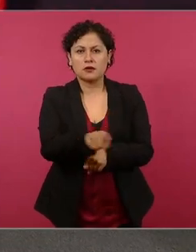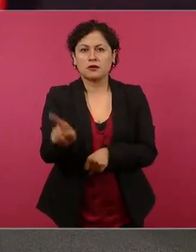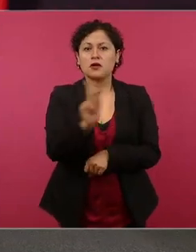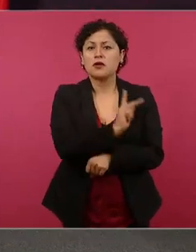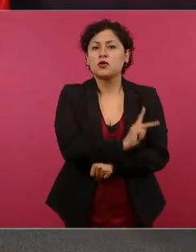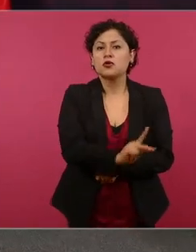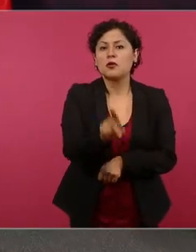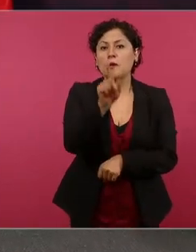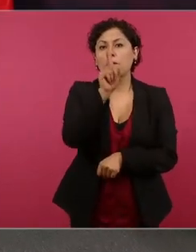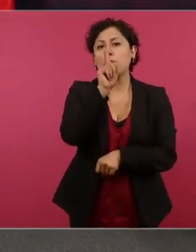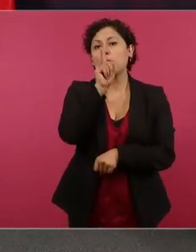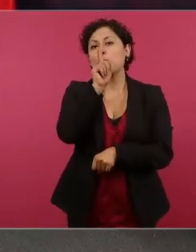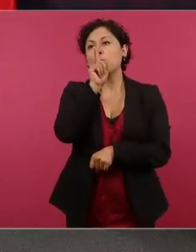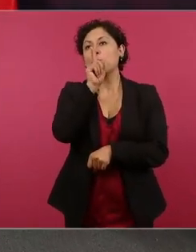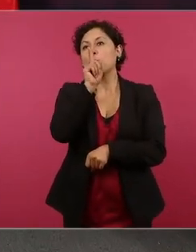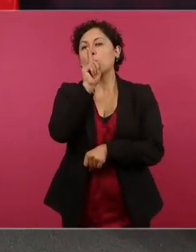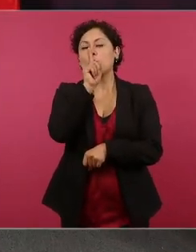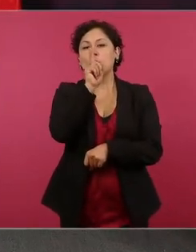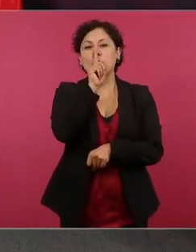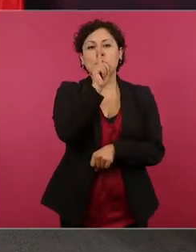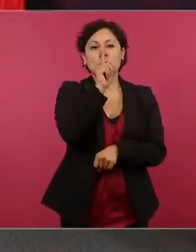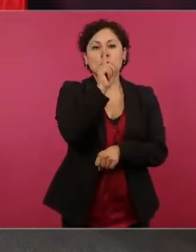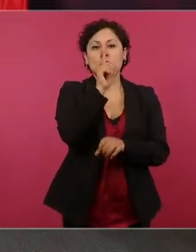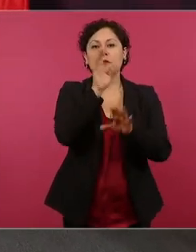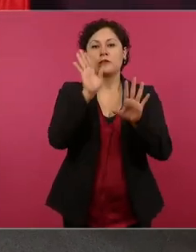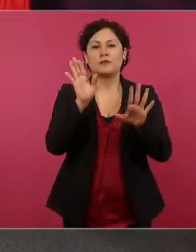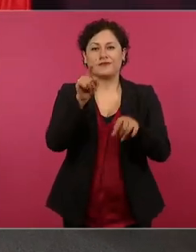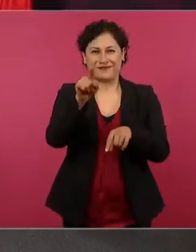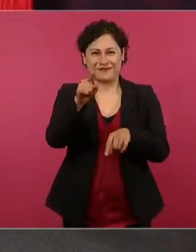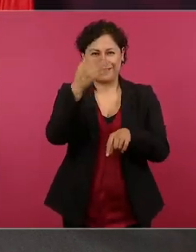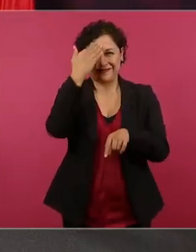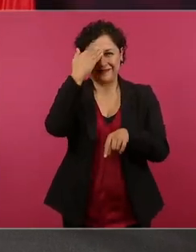callados. Al contrario, los abajo firmantes